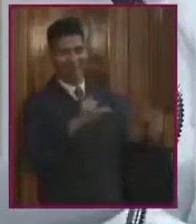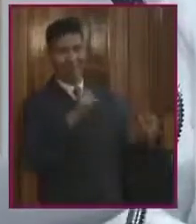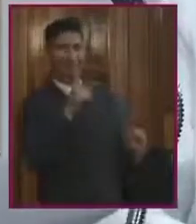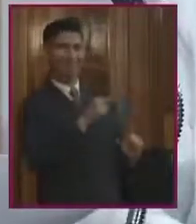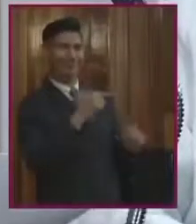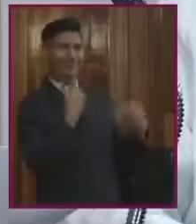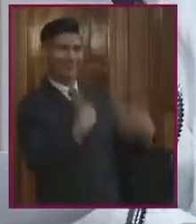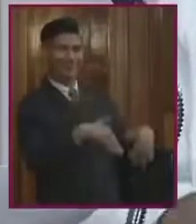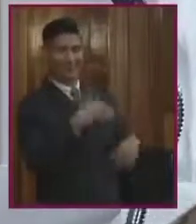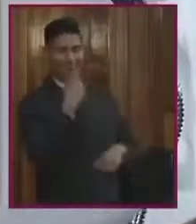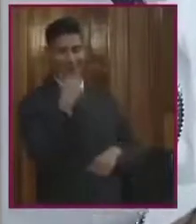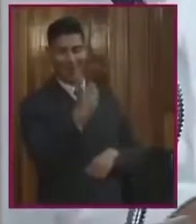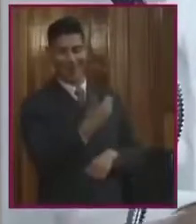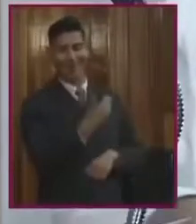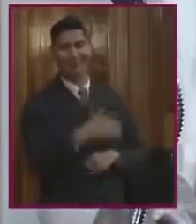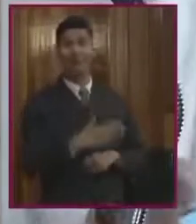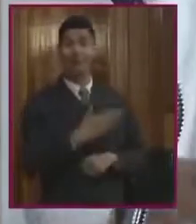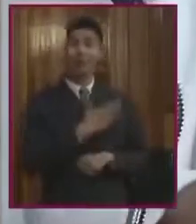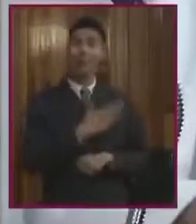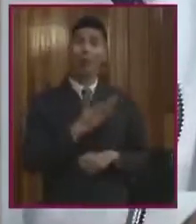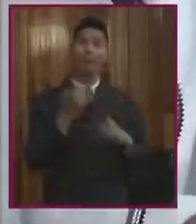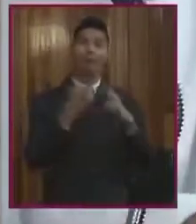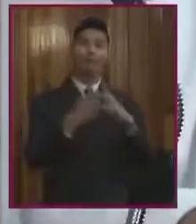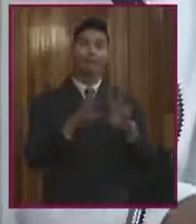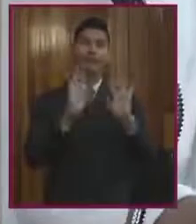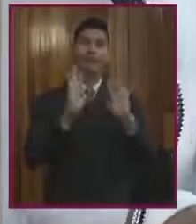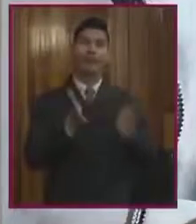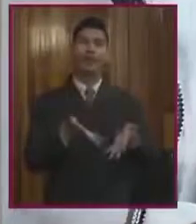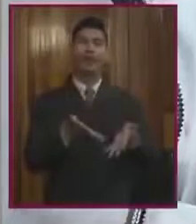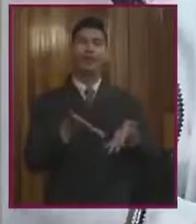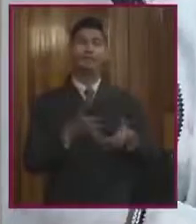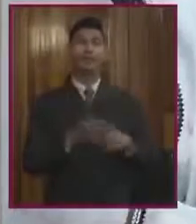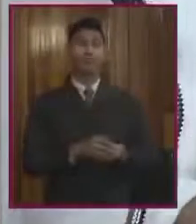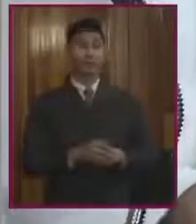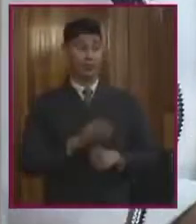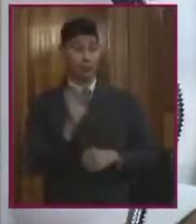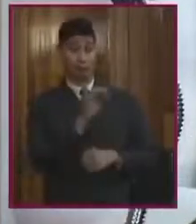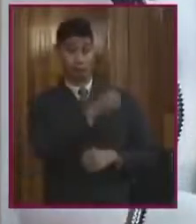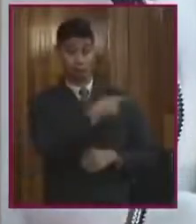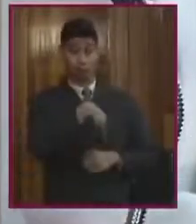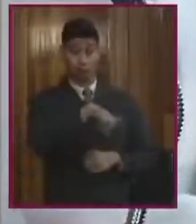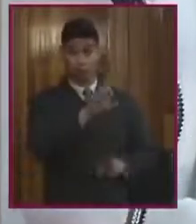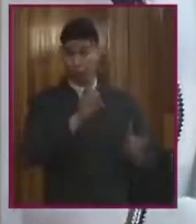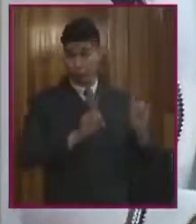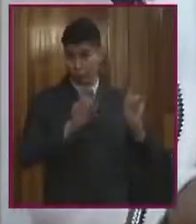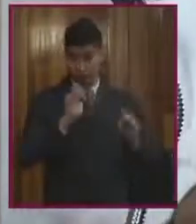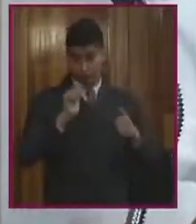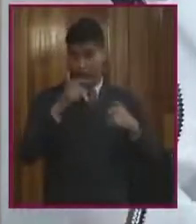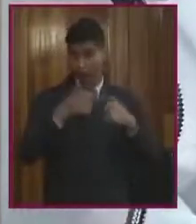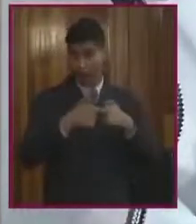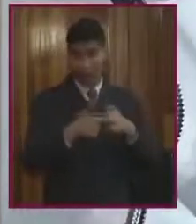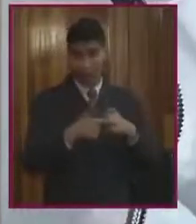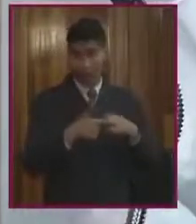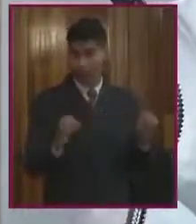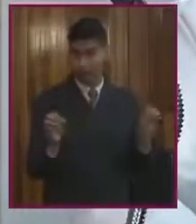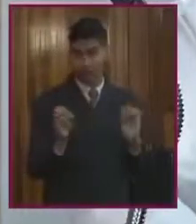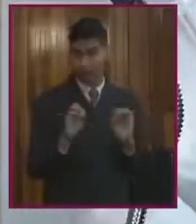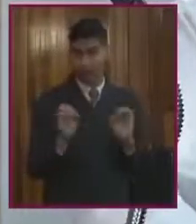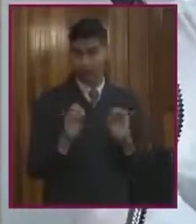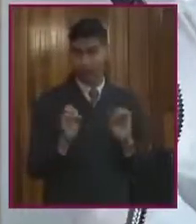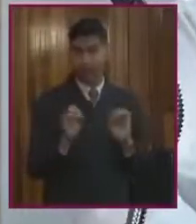Entonces, sin mayor preámbulo, Inés, bueno, ¿alguna duda que tengan, compañeros, antes de darle la palabra a la doctora